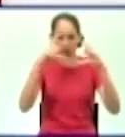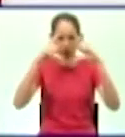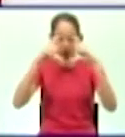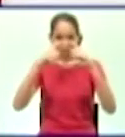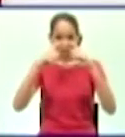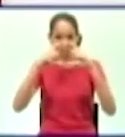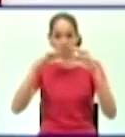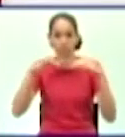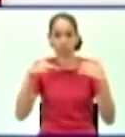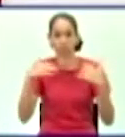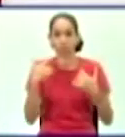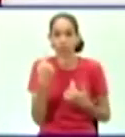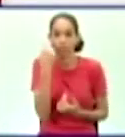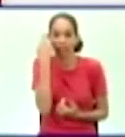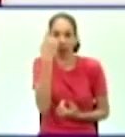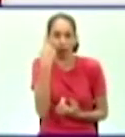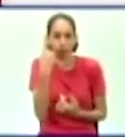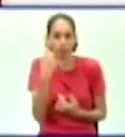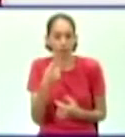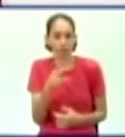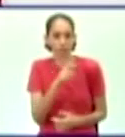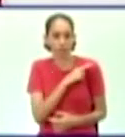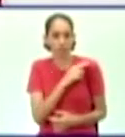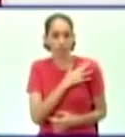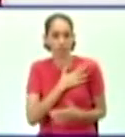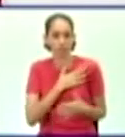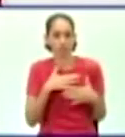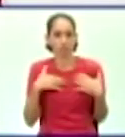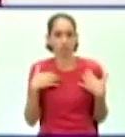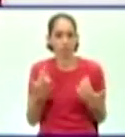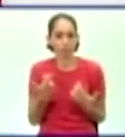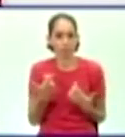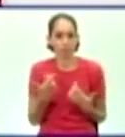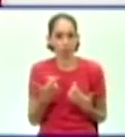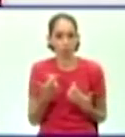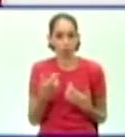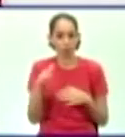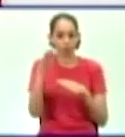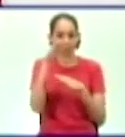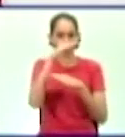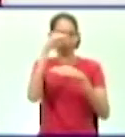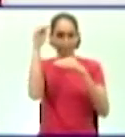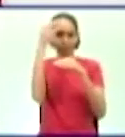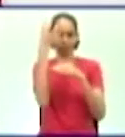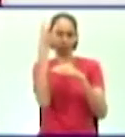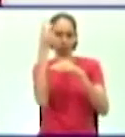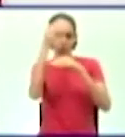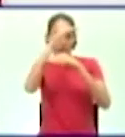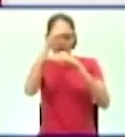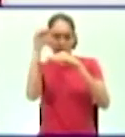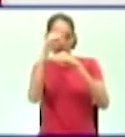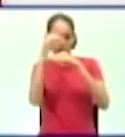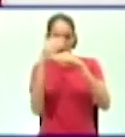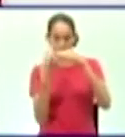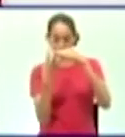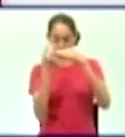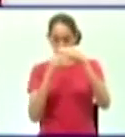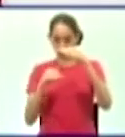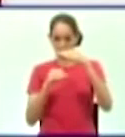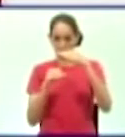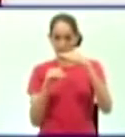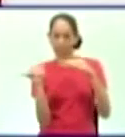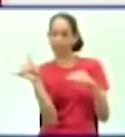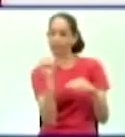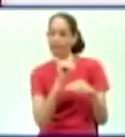proporción donde la primera razón es el cociente entre la longitud del arco y la longitud de la circunferencia. Y